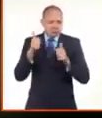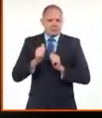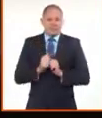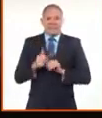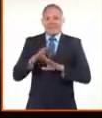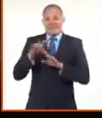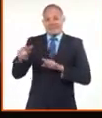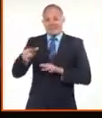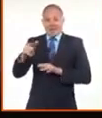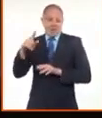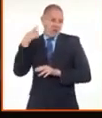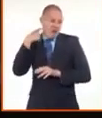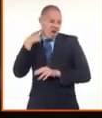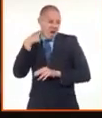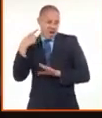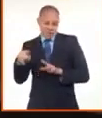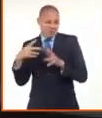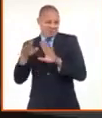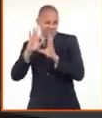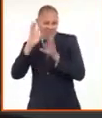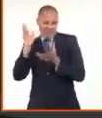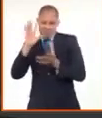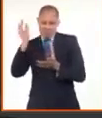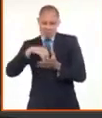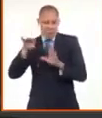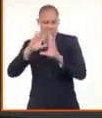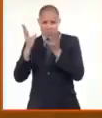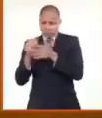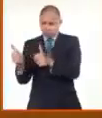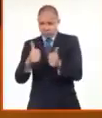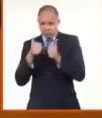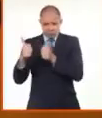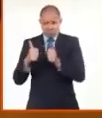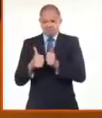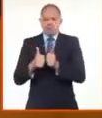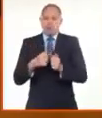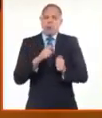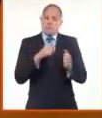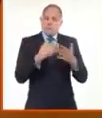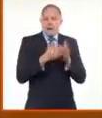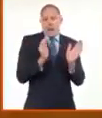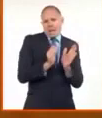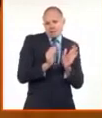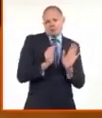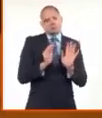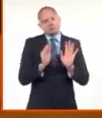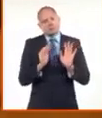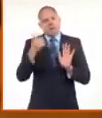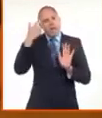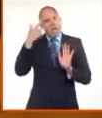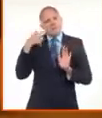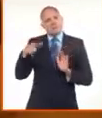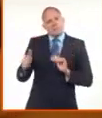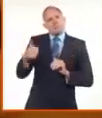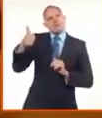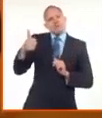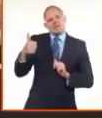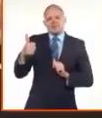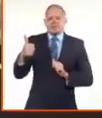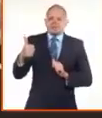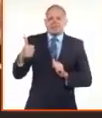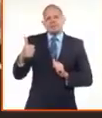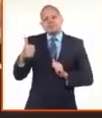engranaje diseñado para realizar esta actividad. Nosotros pensamos que se puede hacer mucho más eficiente, utilizando